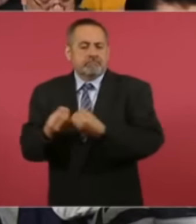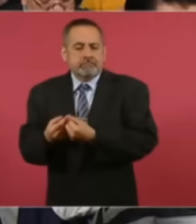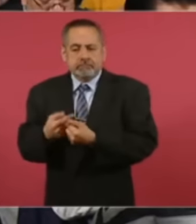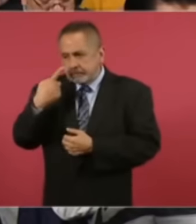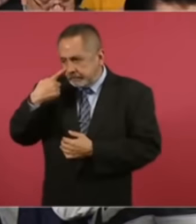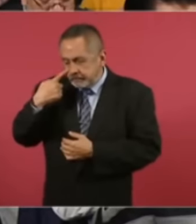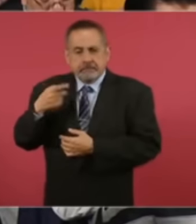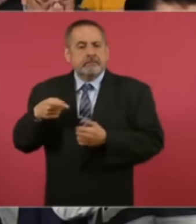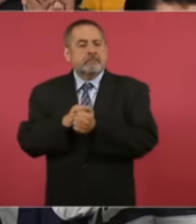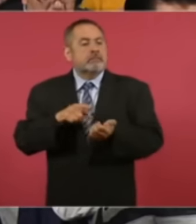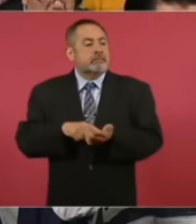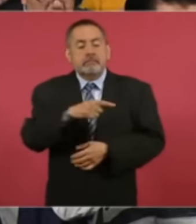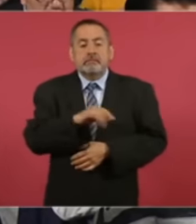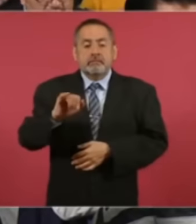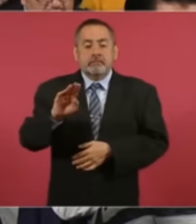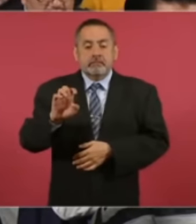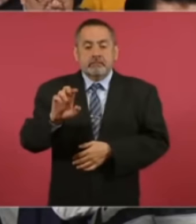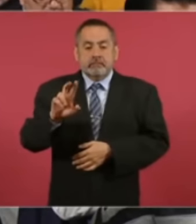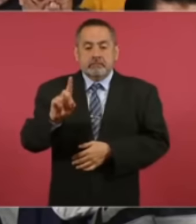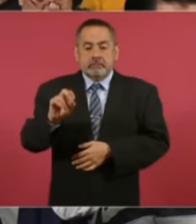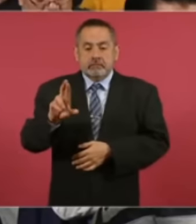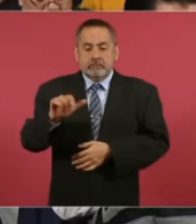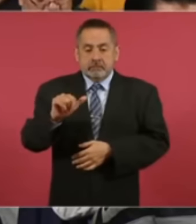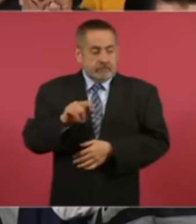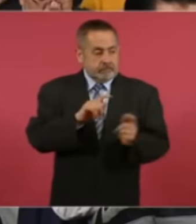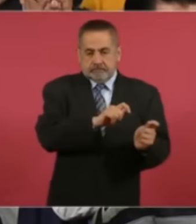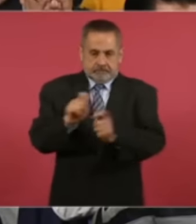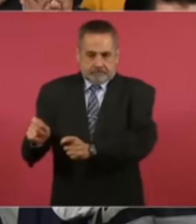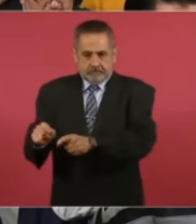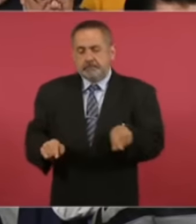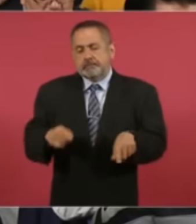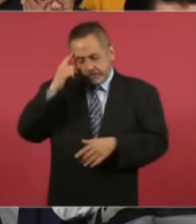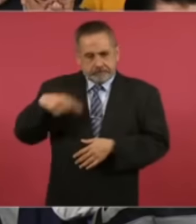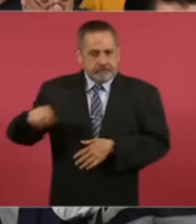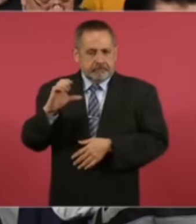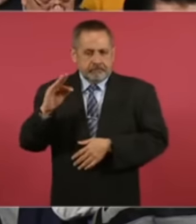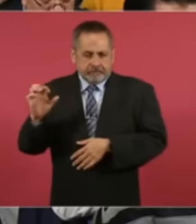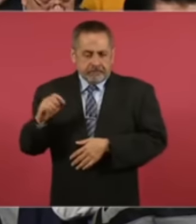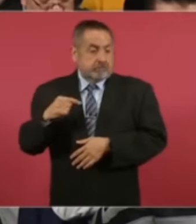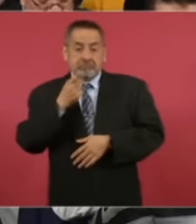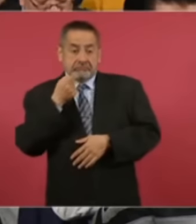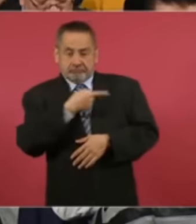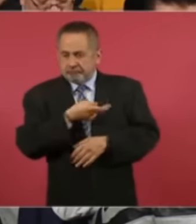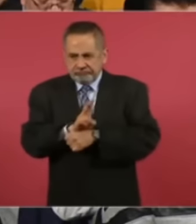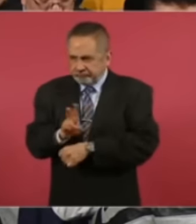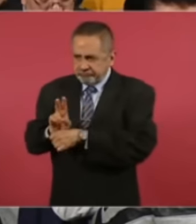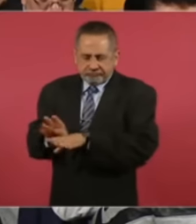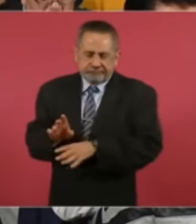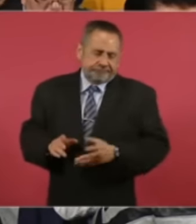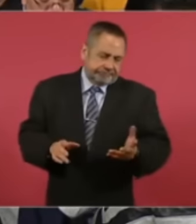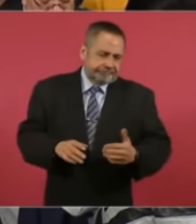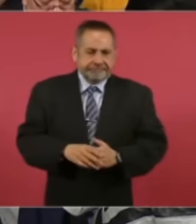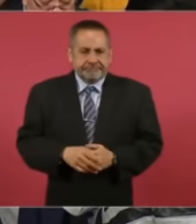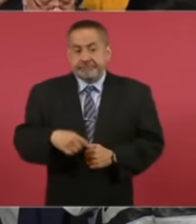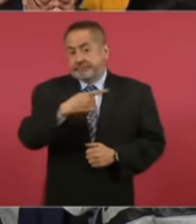hizo Iberdrola a la Comisión Federal de Electricidad, que por la concentración y no solo esto,